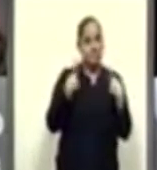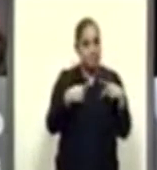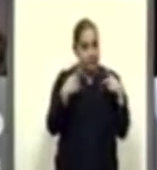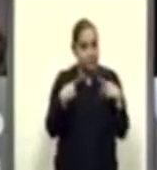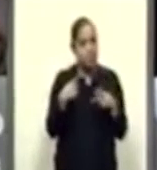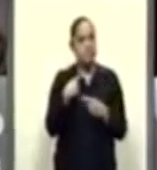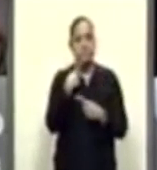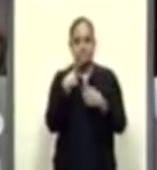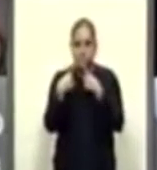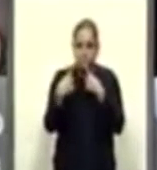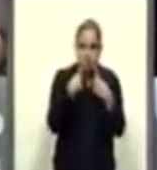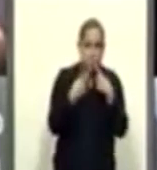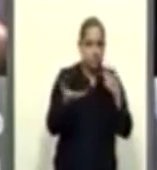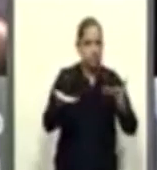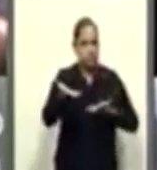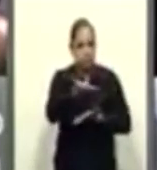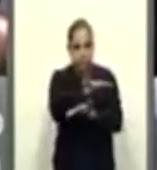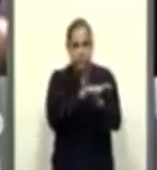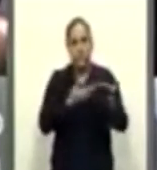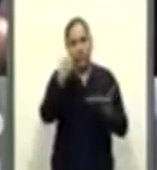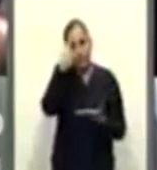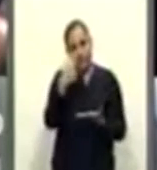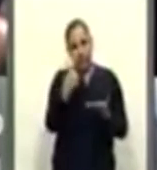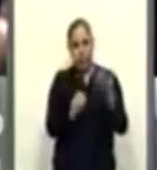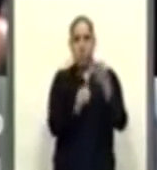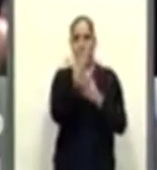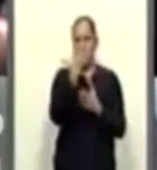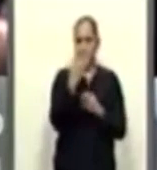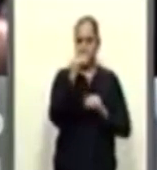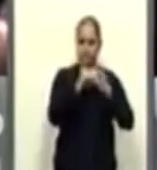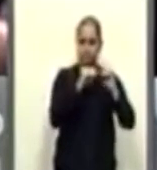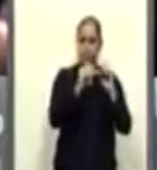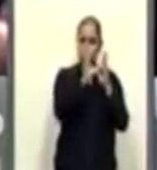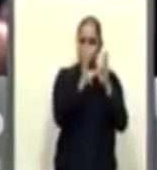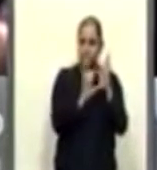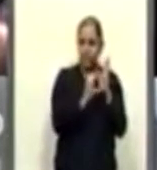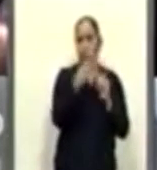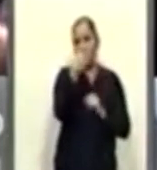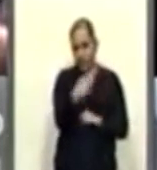discutirán y aprobarán la Constitución de la Ciudad de México.